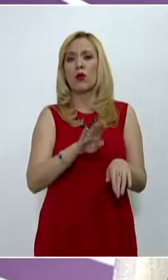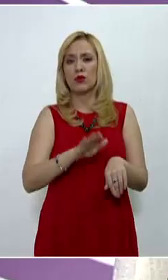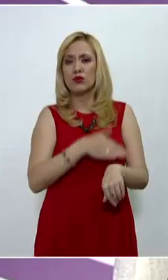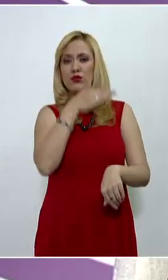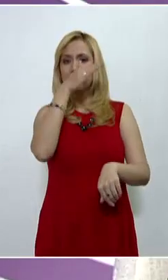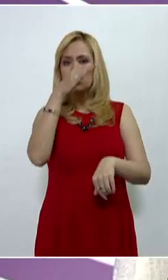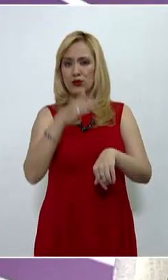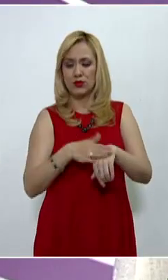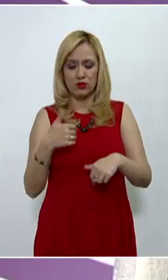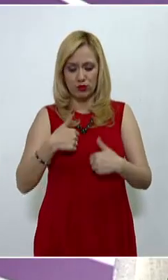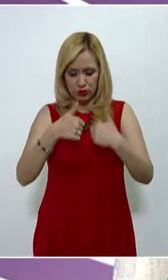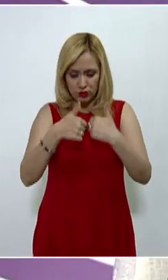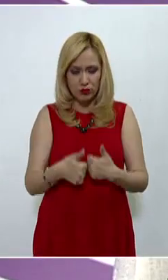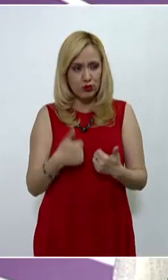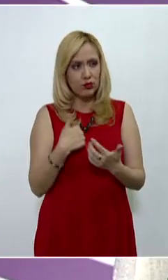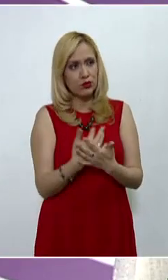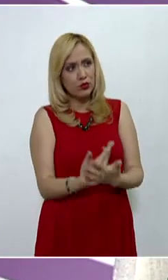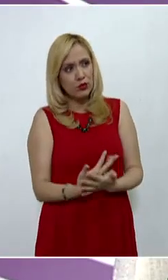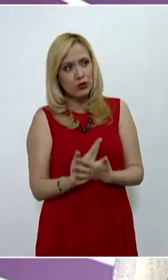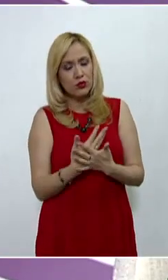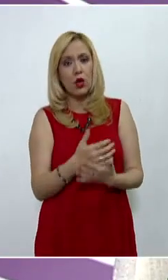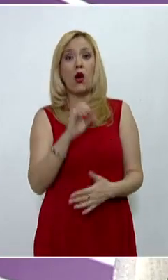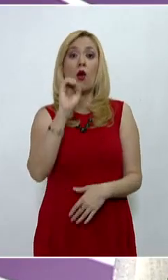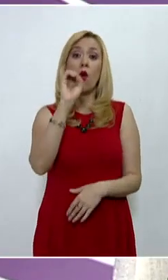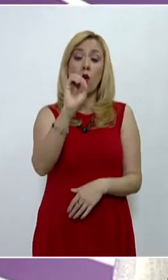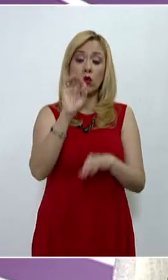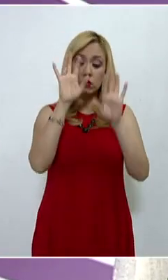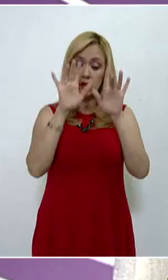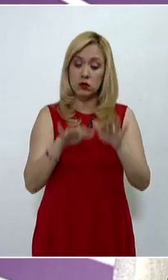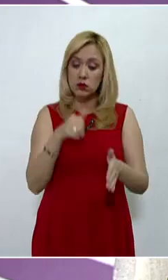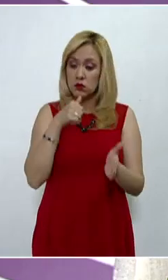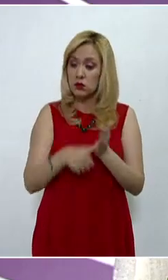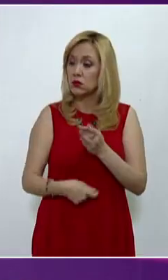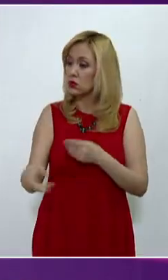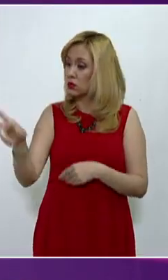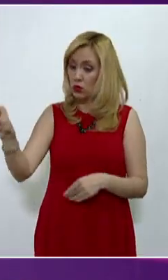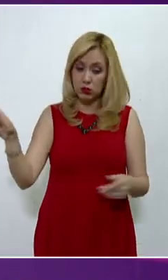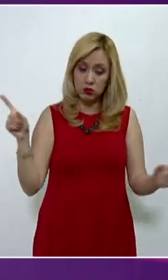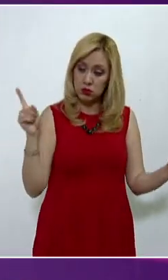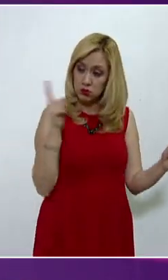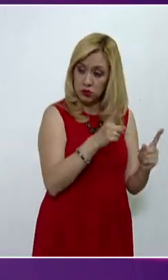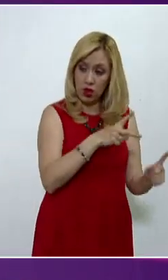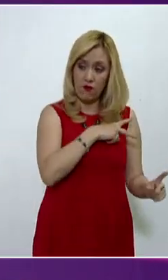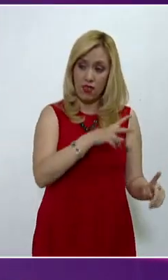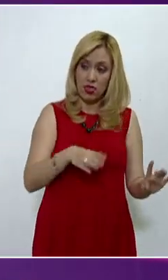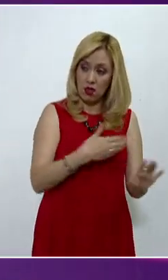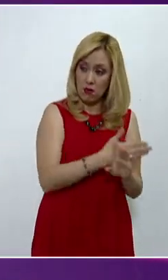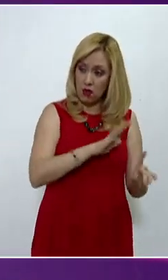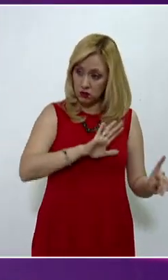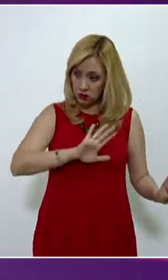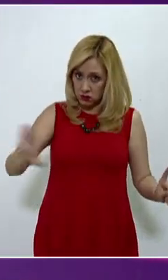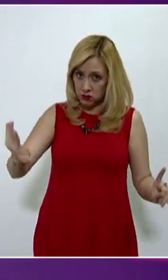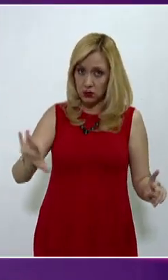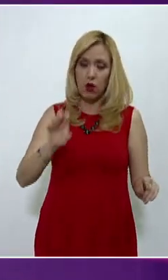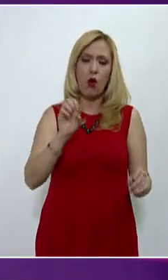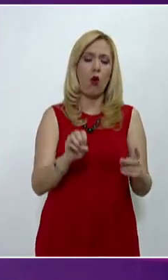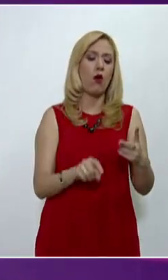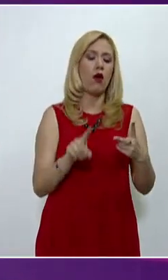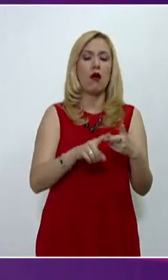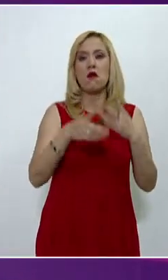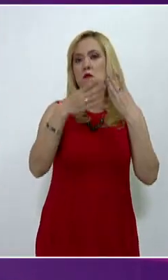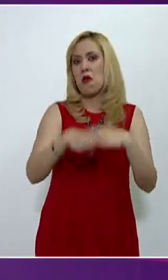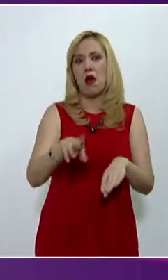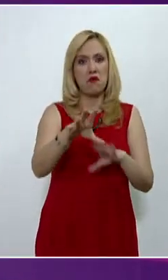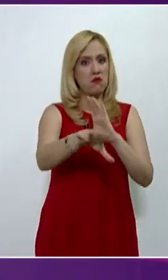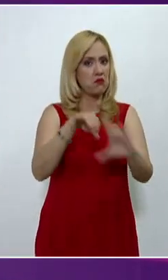También otras medidas cautelares es, por ejemplo, alejamiento, que no se acerquen a las víctimas. Otra medida cautelar sería congelamiento de cuentas, que no te permitan salir